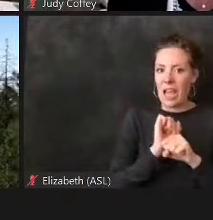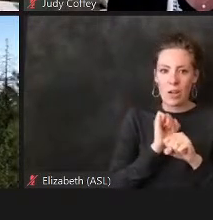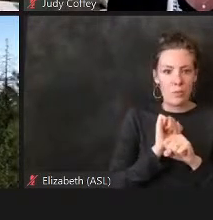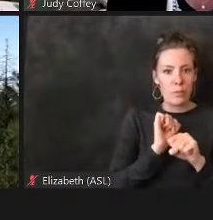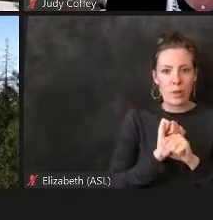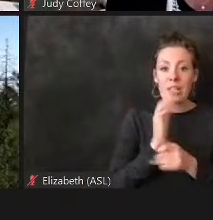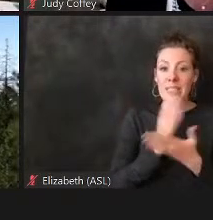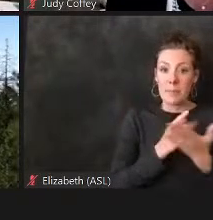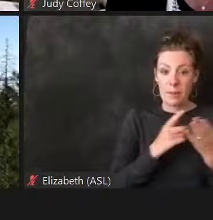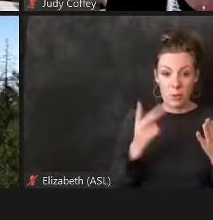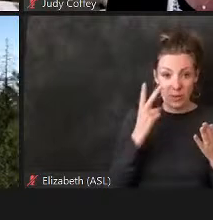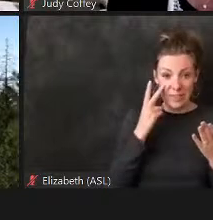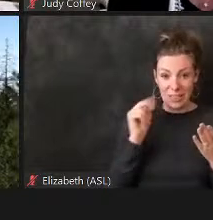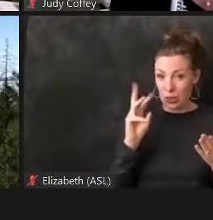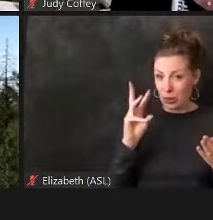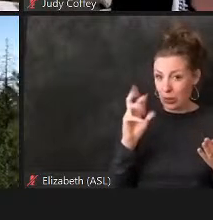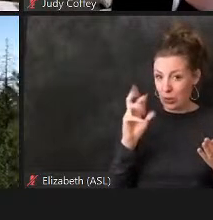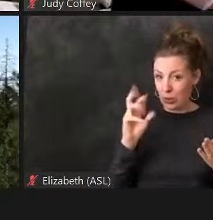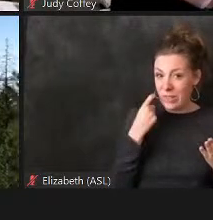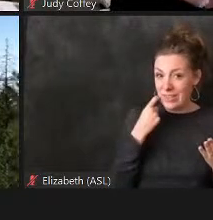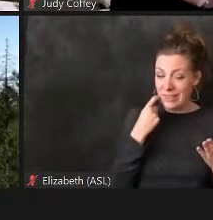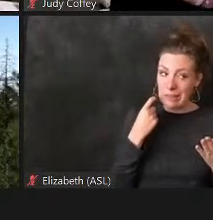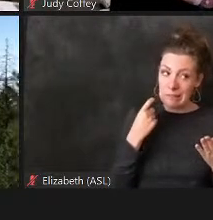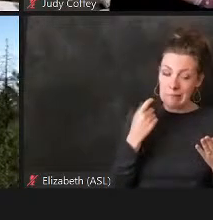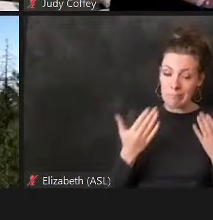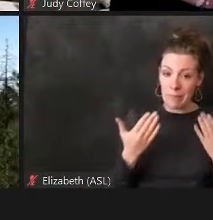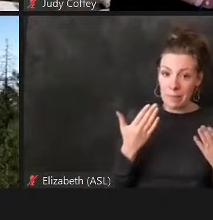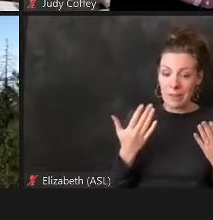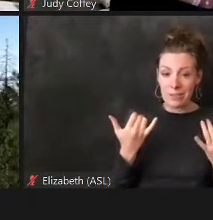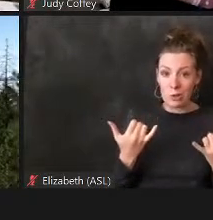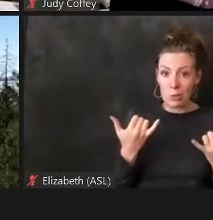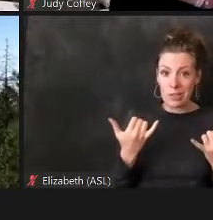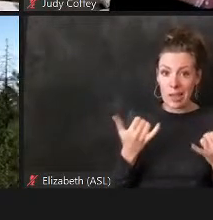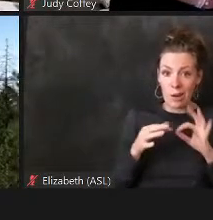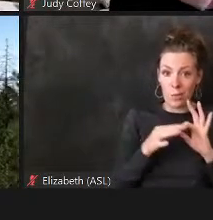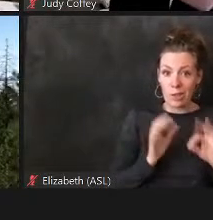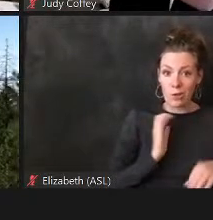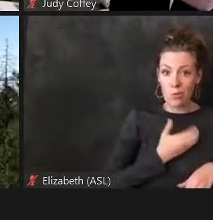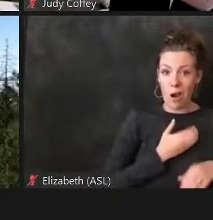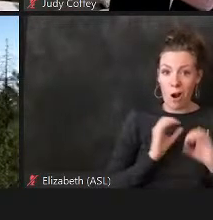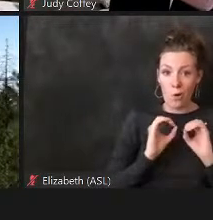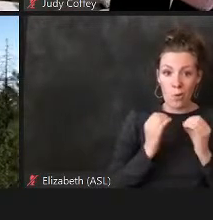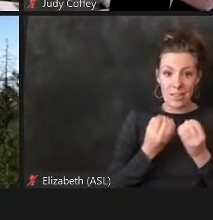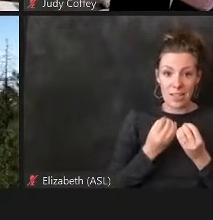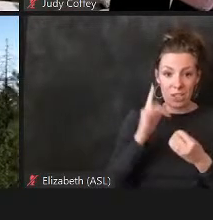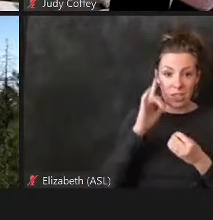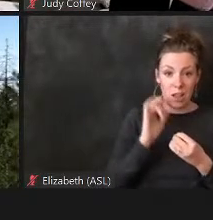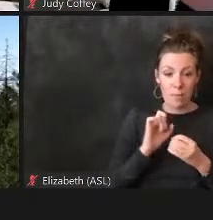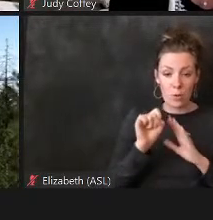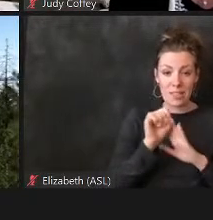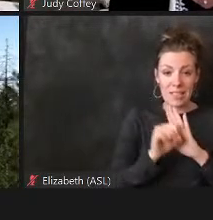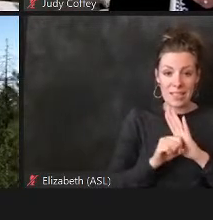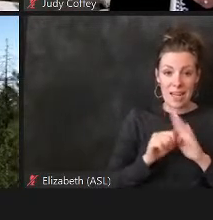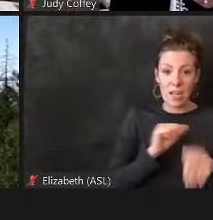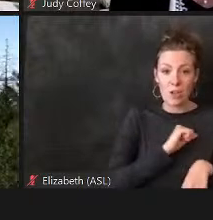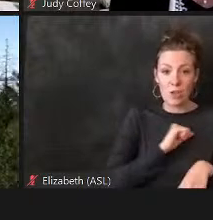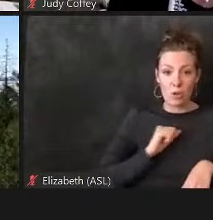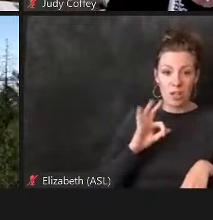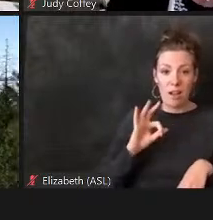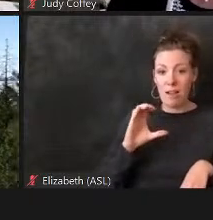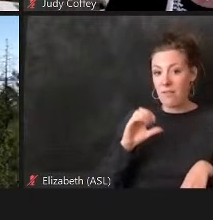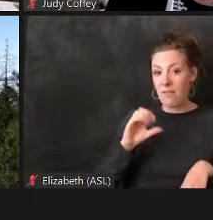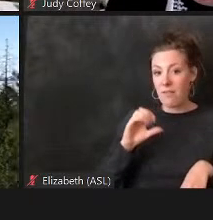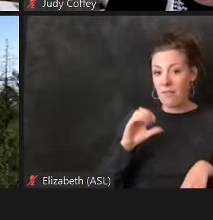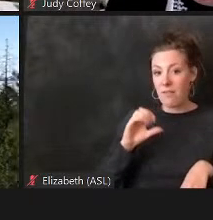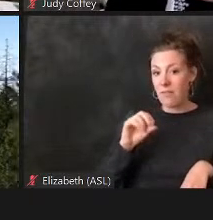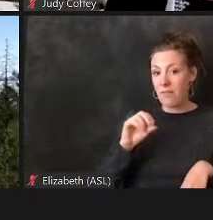Hay mucho trabajo que hacer. Quieren hacerlo a través del plan que tienen ahorita de las diferentes fases. Es de la